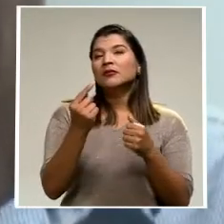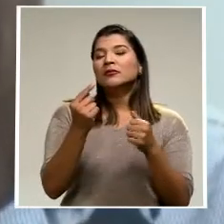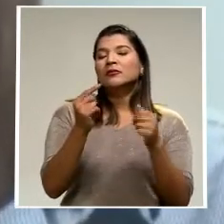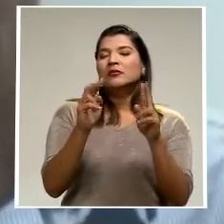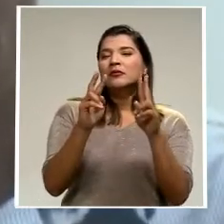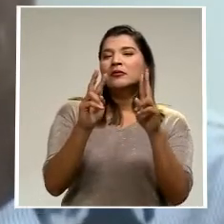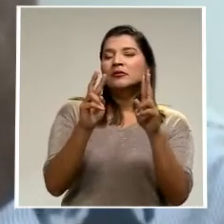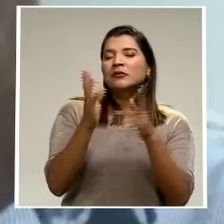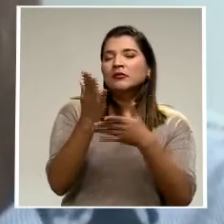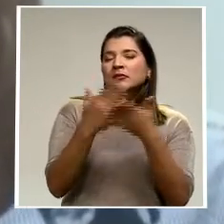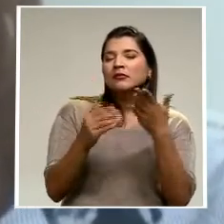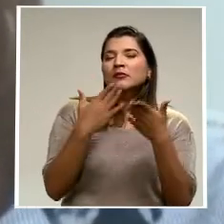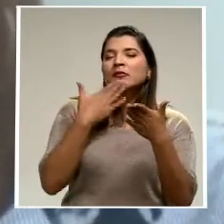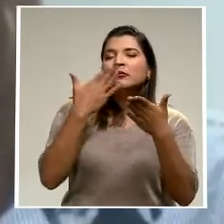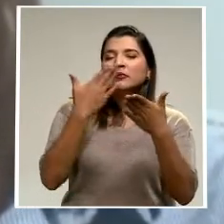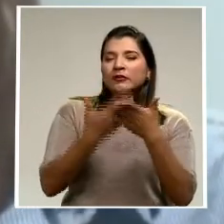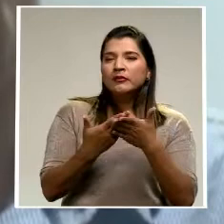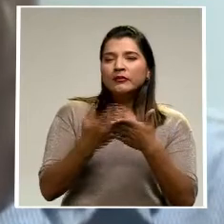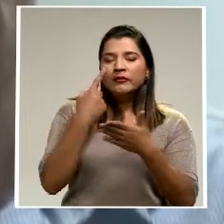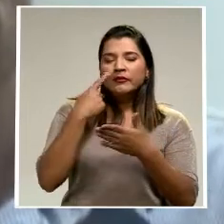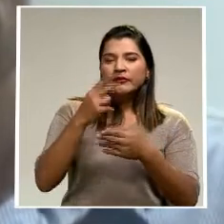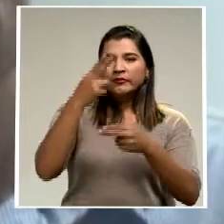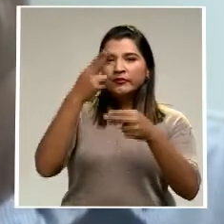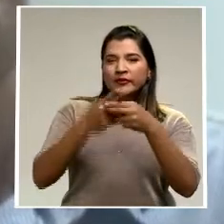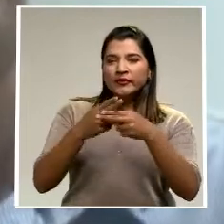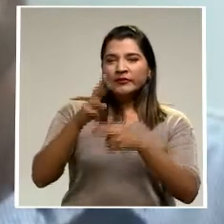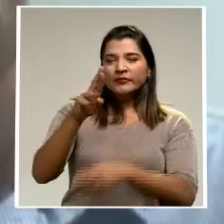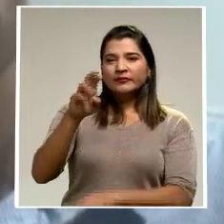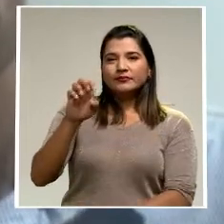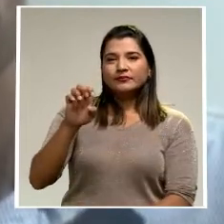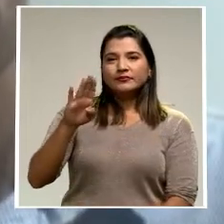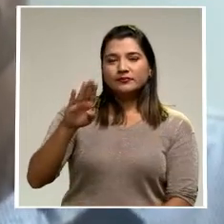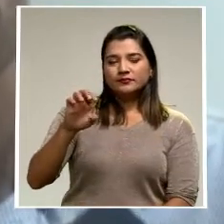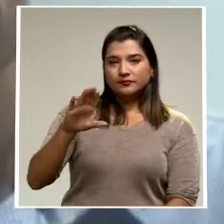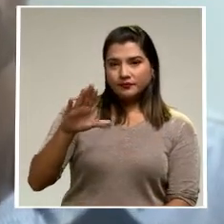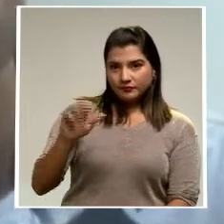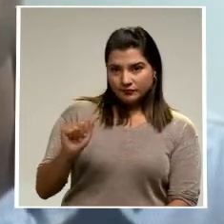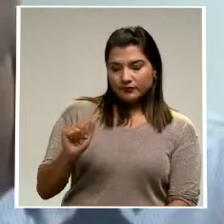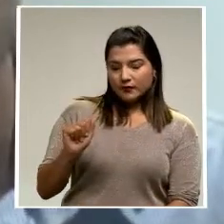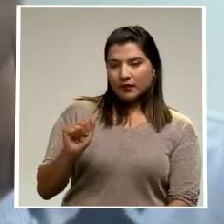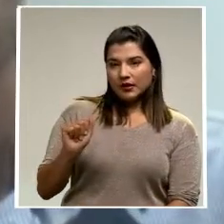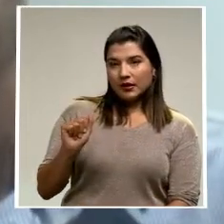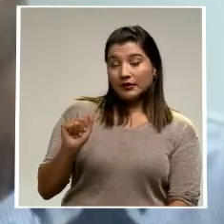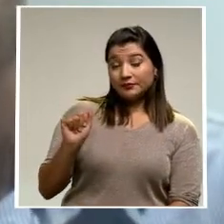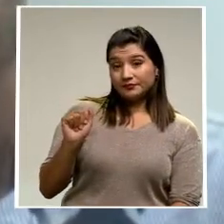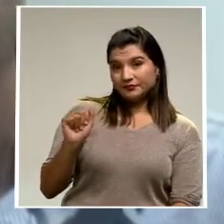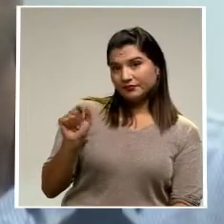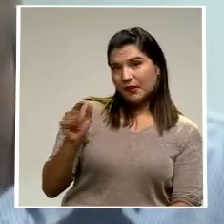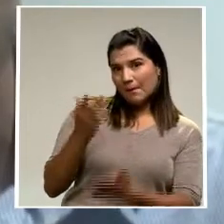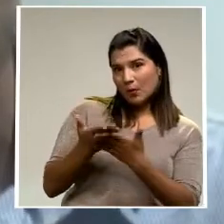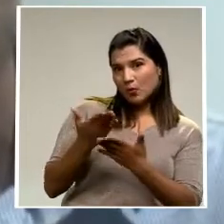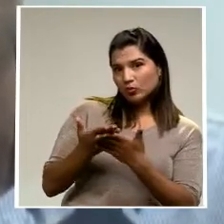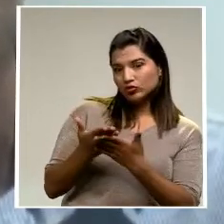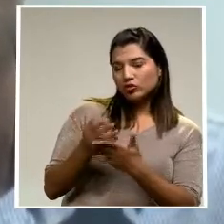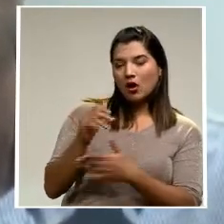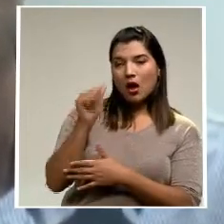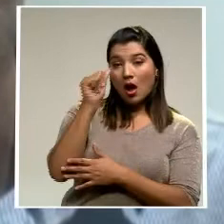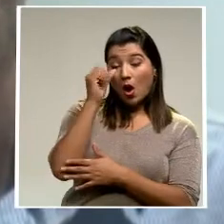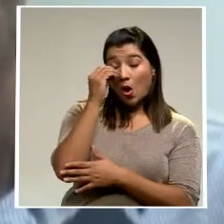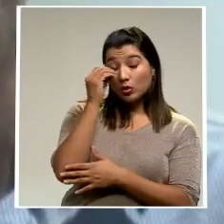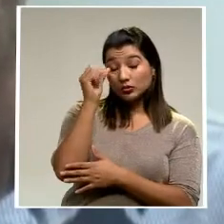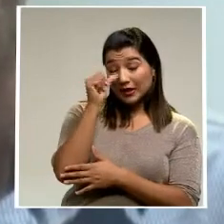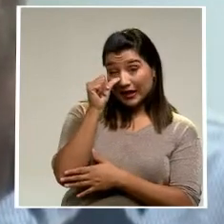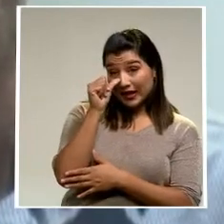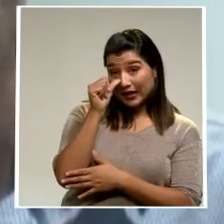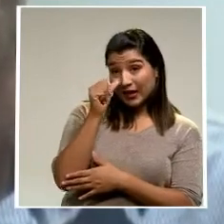nombre, que haya aparecido el nombre de Rebeca Greenspan, que lanzó Arias, es la